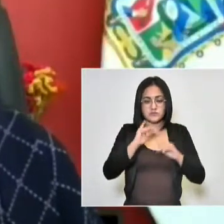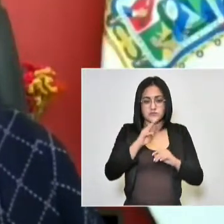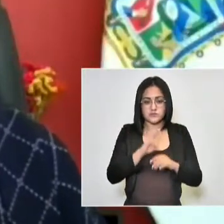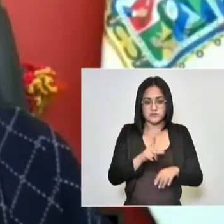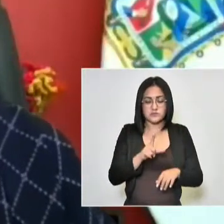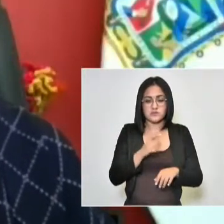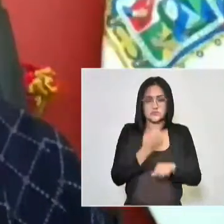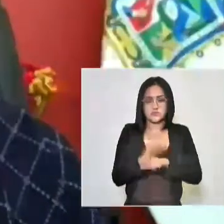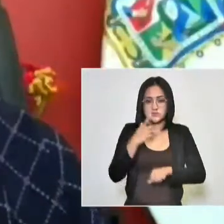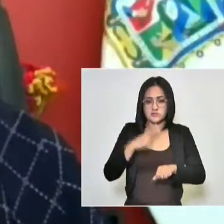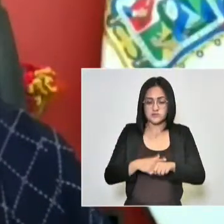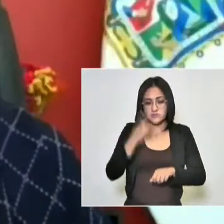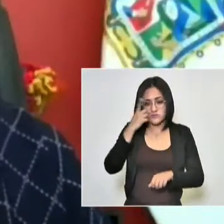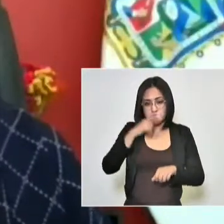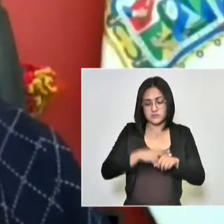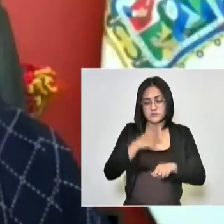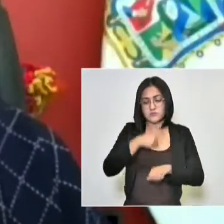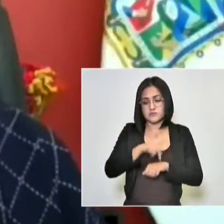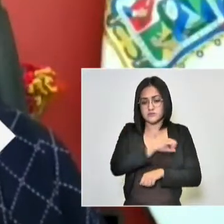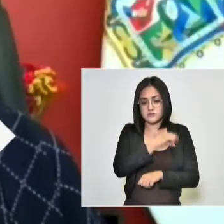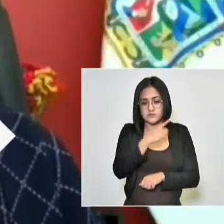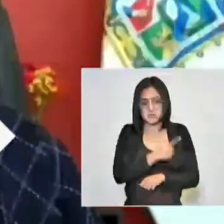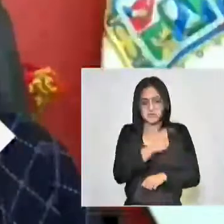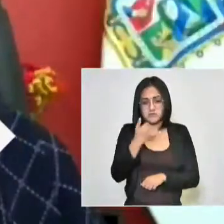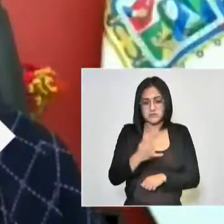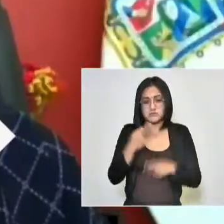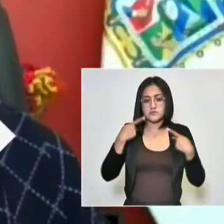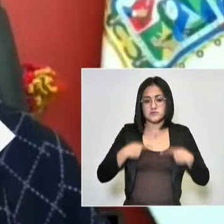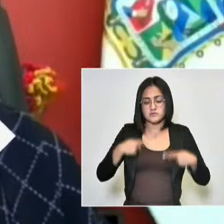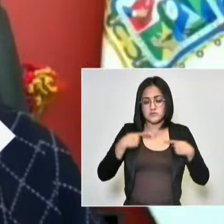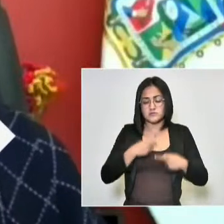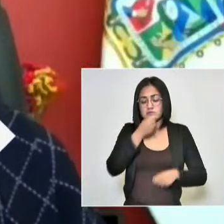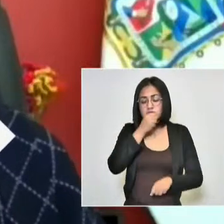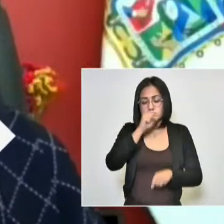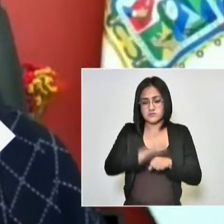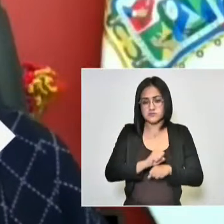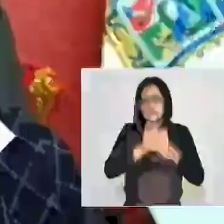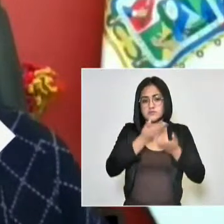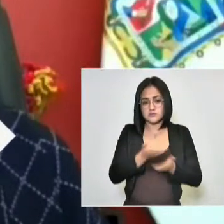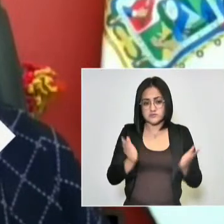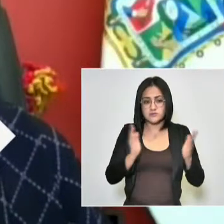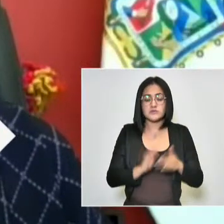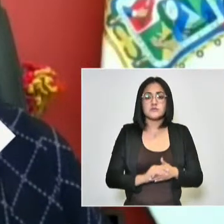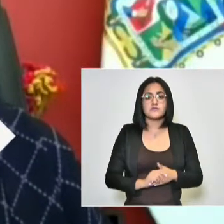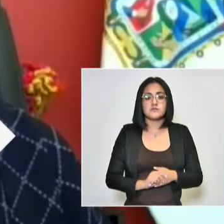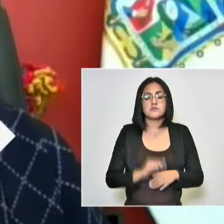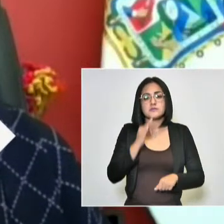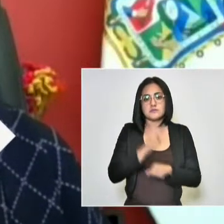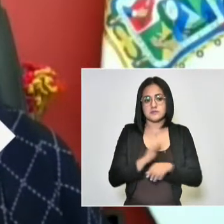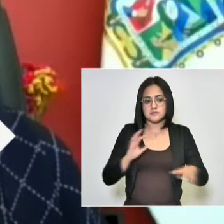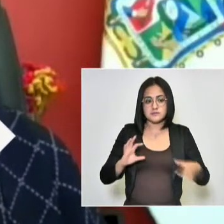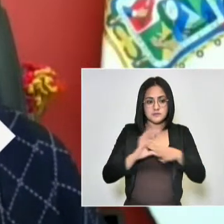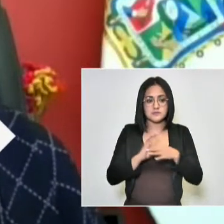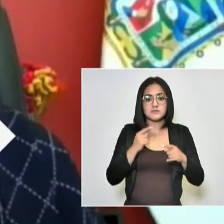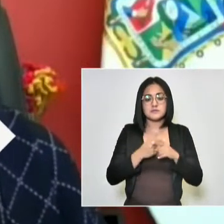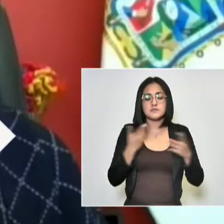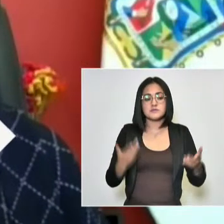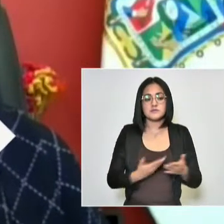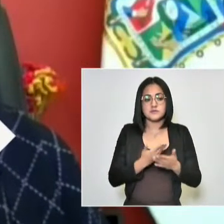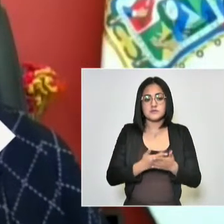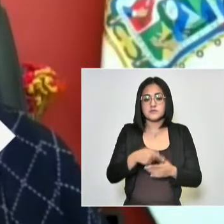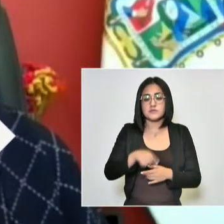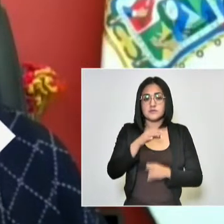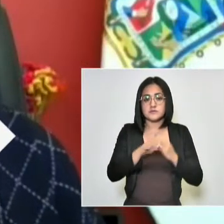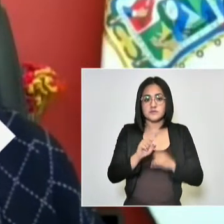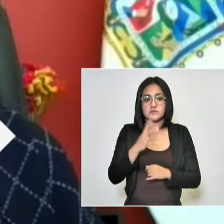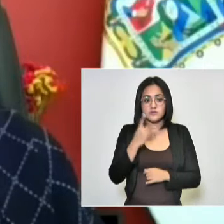del Estado, la Dirección de Protección contra Riesgos Sanitarios y la Secretaría de Seguridad Pública. Coordinación que permitió que en las últimas